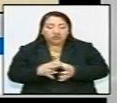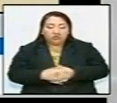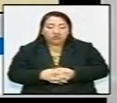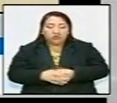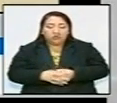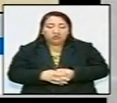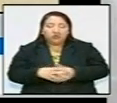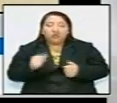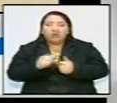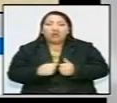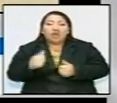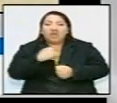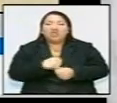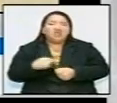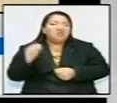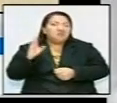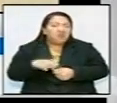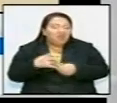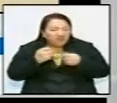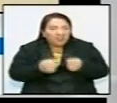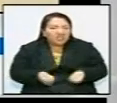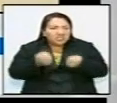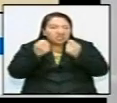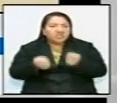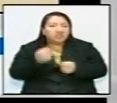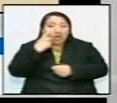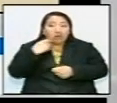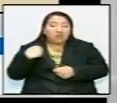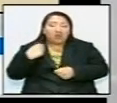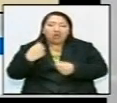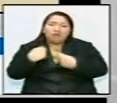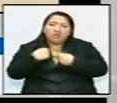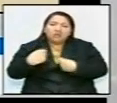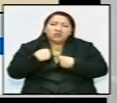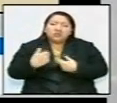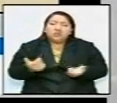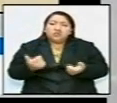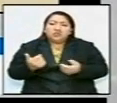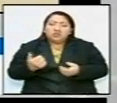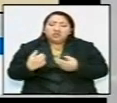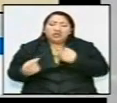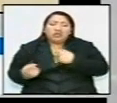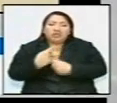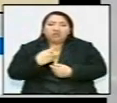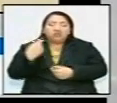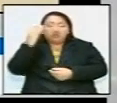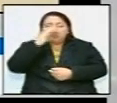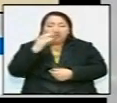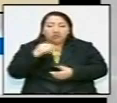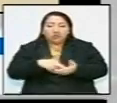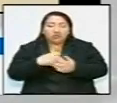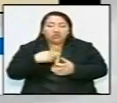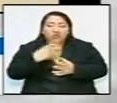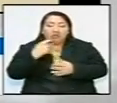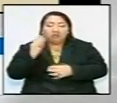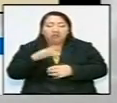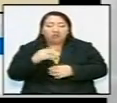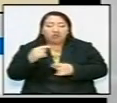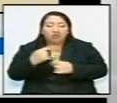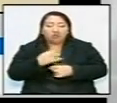la actitud maliciosa del denunciante, quien solo buscó